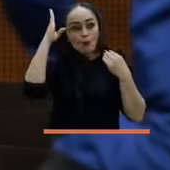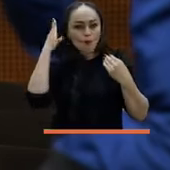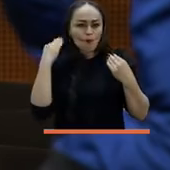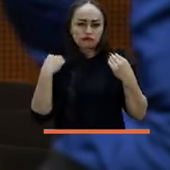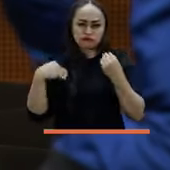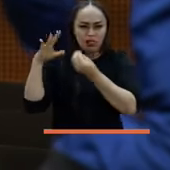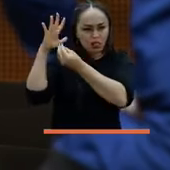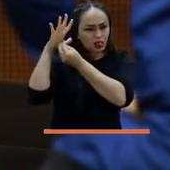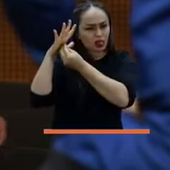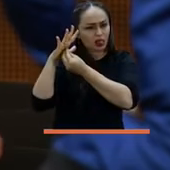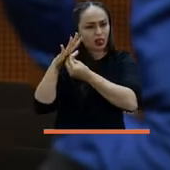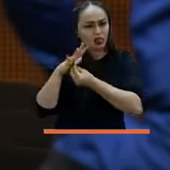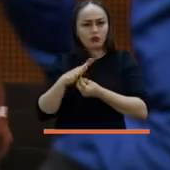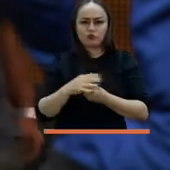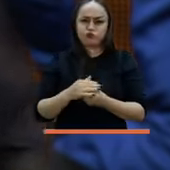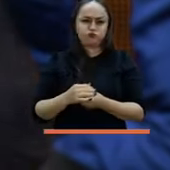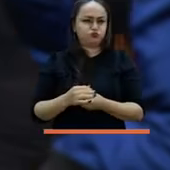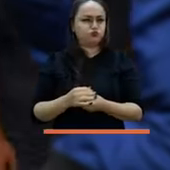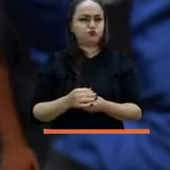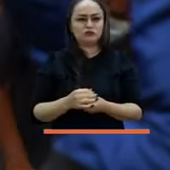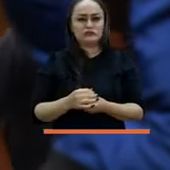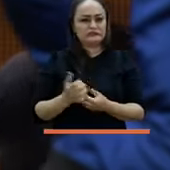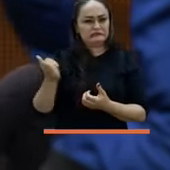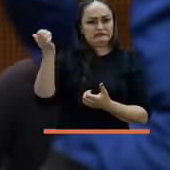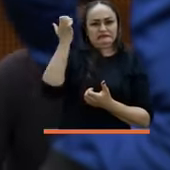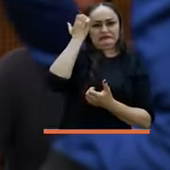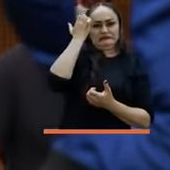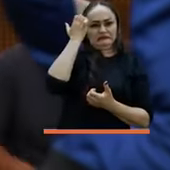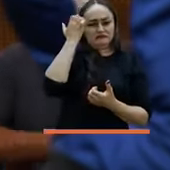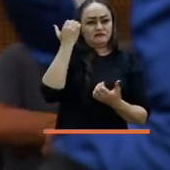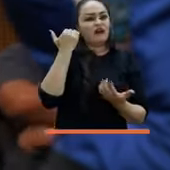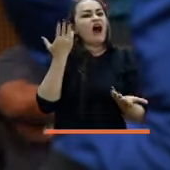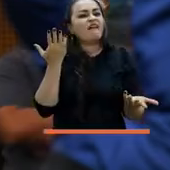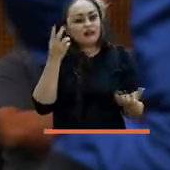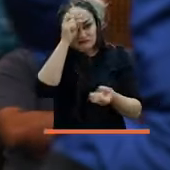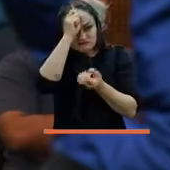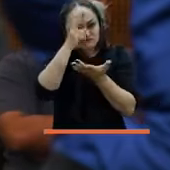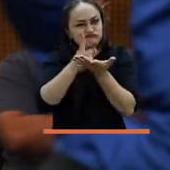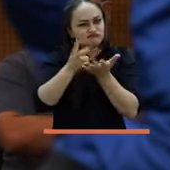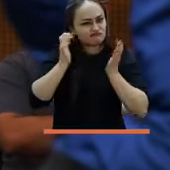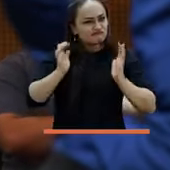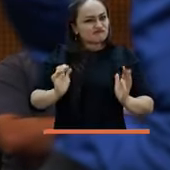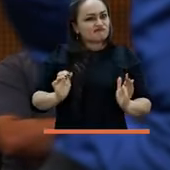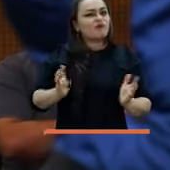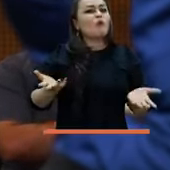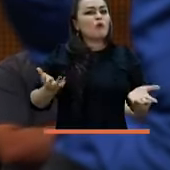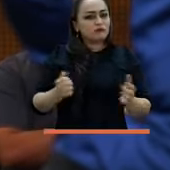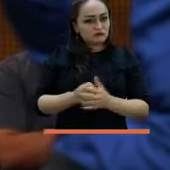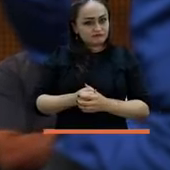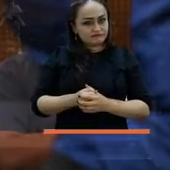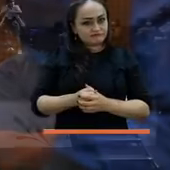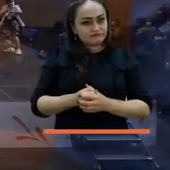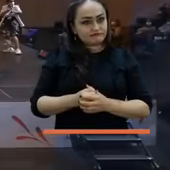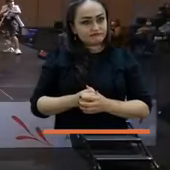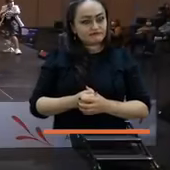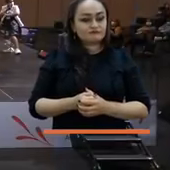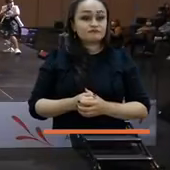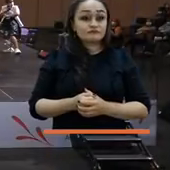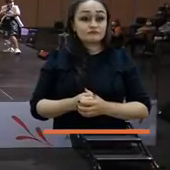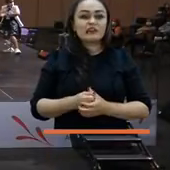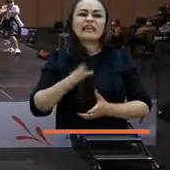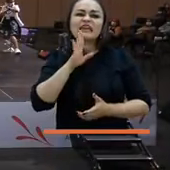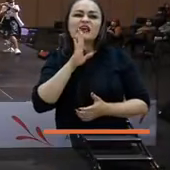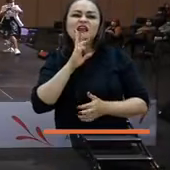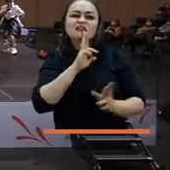yo creo que apuntando a lo que decía andrés también es preguntarnos en donde están las diversidades corporales y tú quieres que alguien la